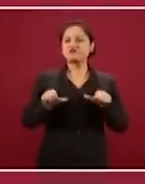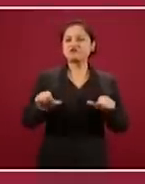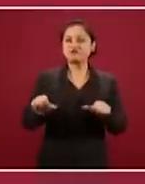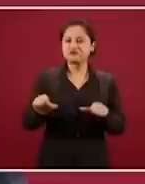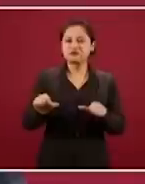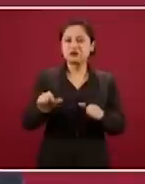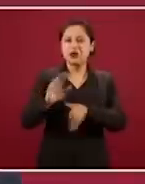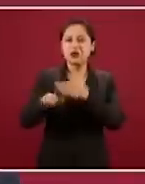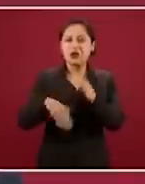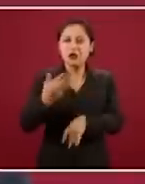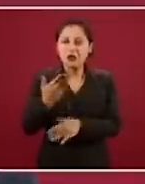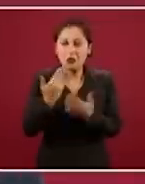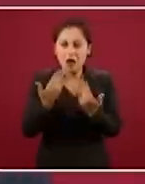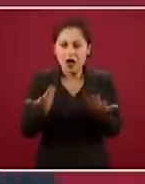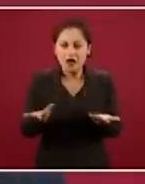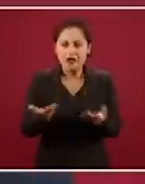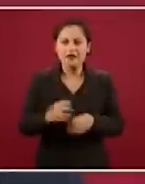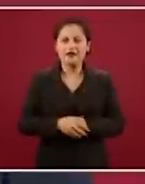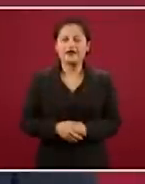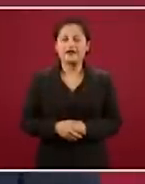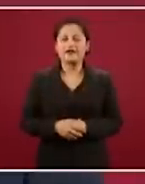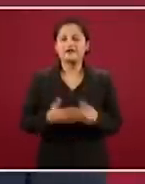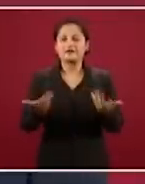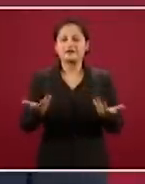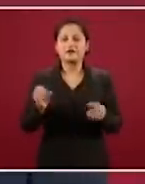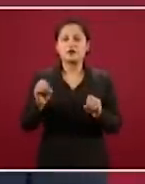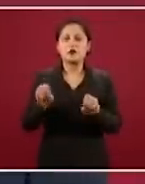Político, pobre, pobre político.